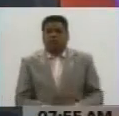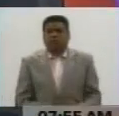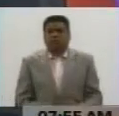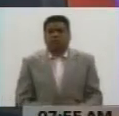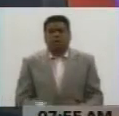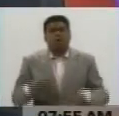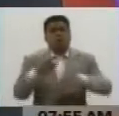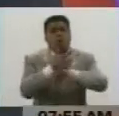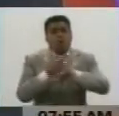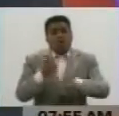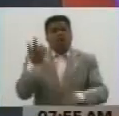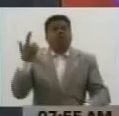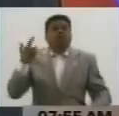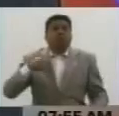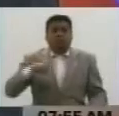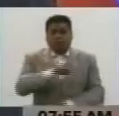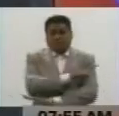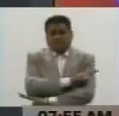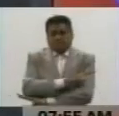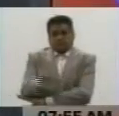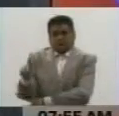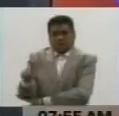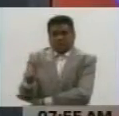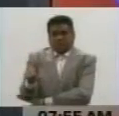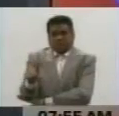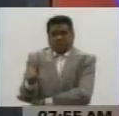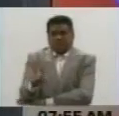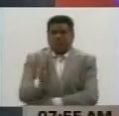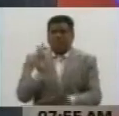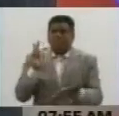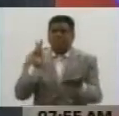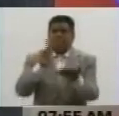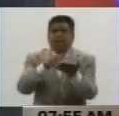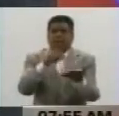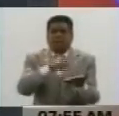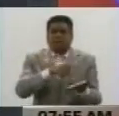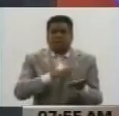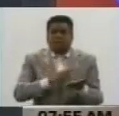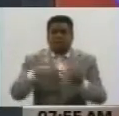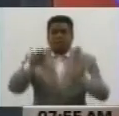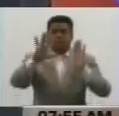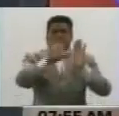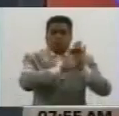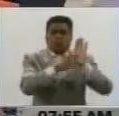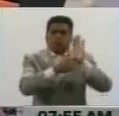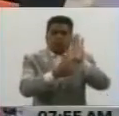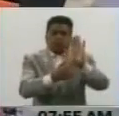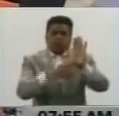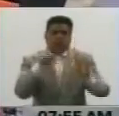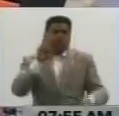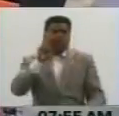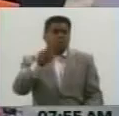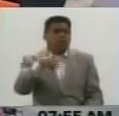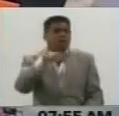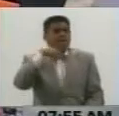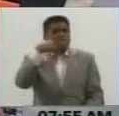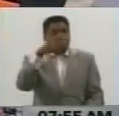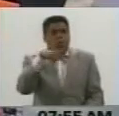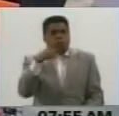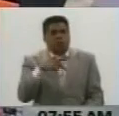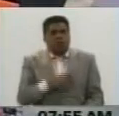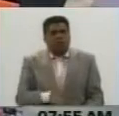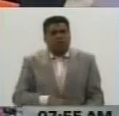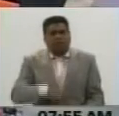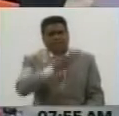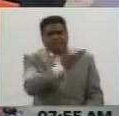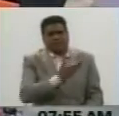tiene la obligación de darle participación por nuestra constitución y por la visión política del gobierno del presidente Nicolás